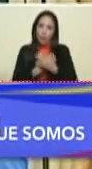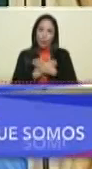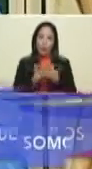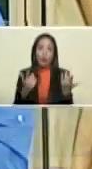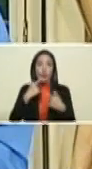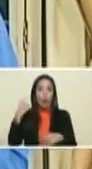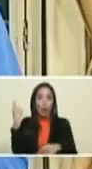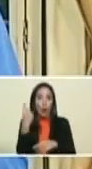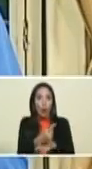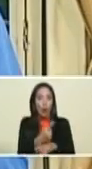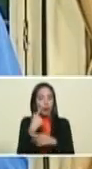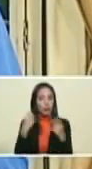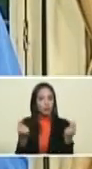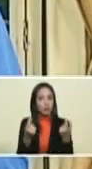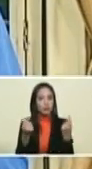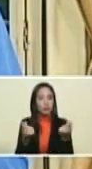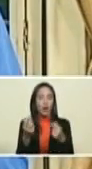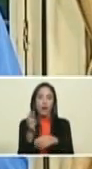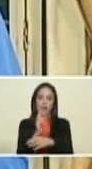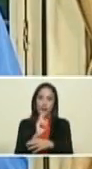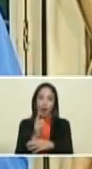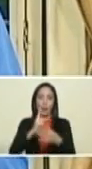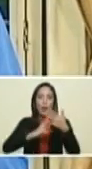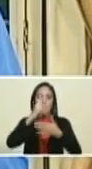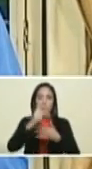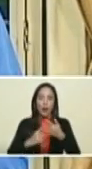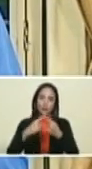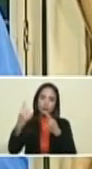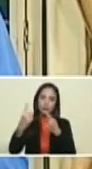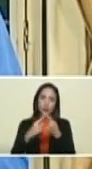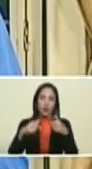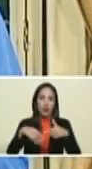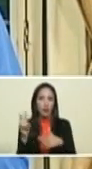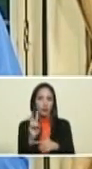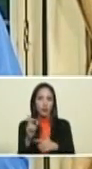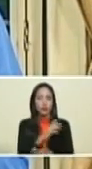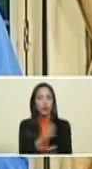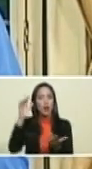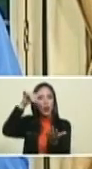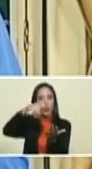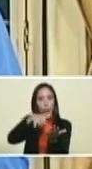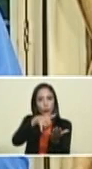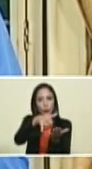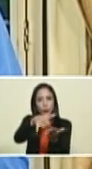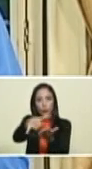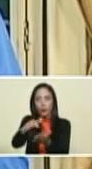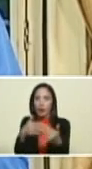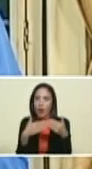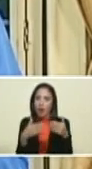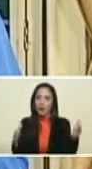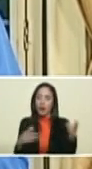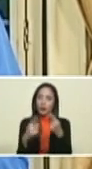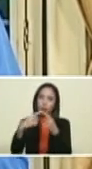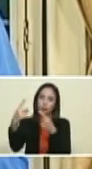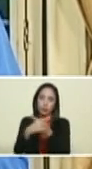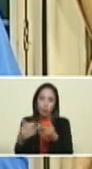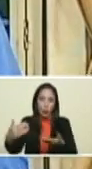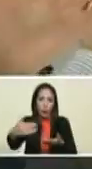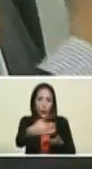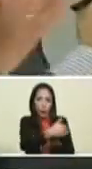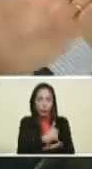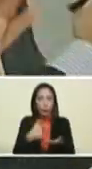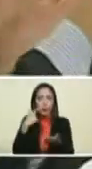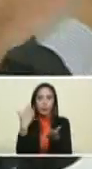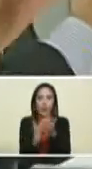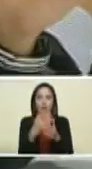ordenado que se active en el plan Vuelta a la Patria un puente aéreo para traer a todos estos venezolanos que se han censado